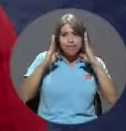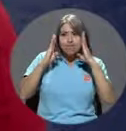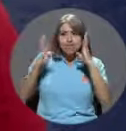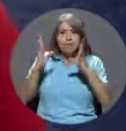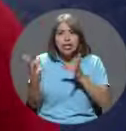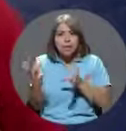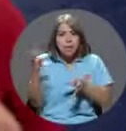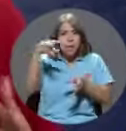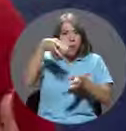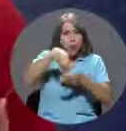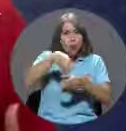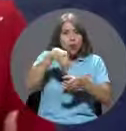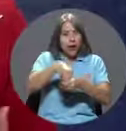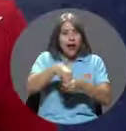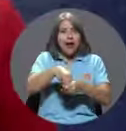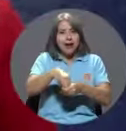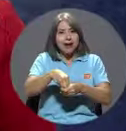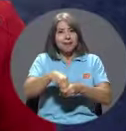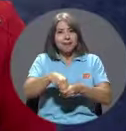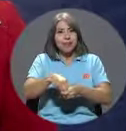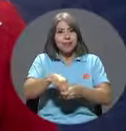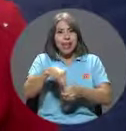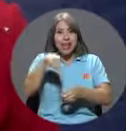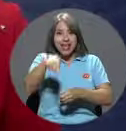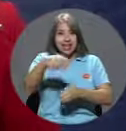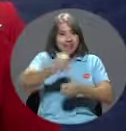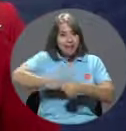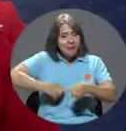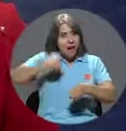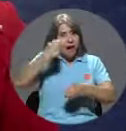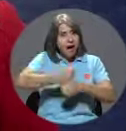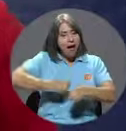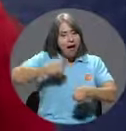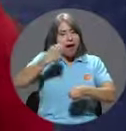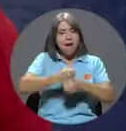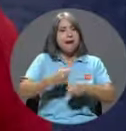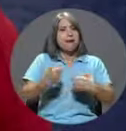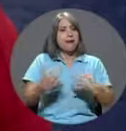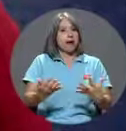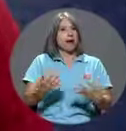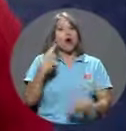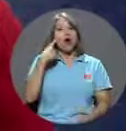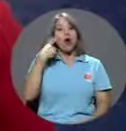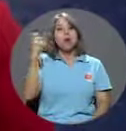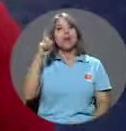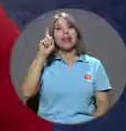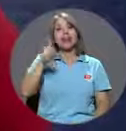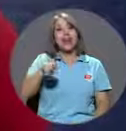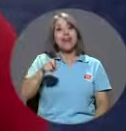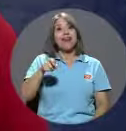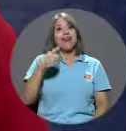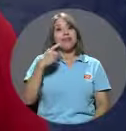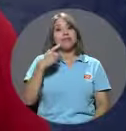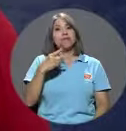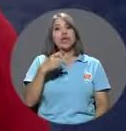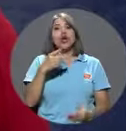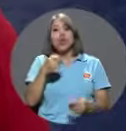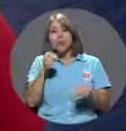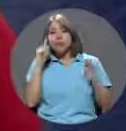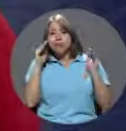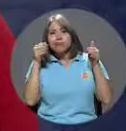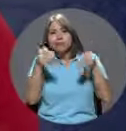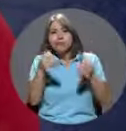abordaje, antes de que eso surja, ¿verdad? Desde una educación, desde la familia, desde lo que está haciendo las escuelas, cuáles